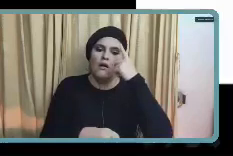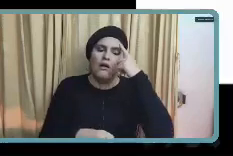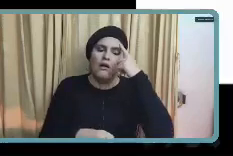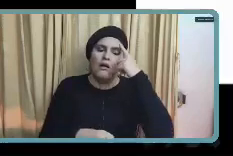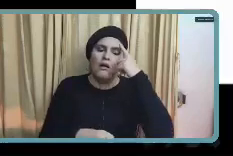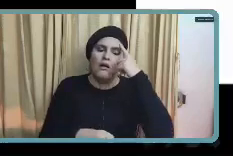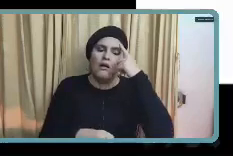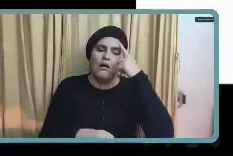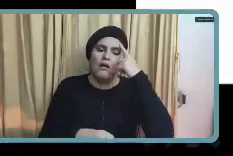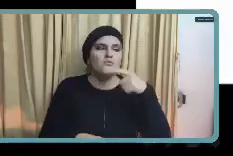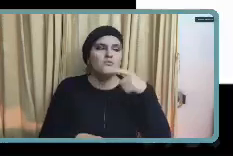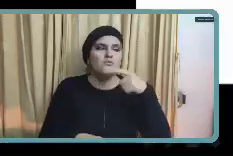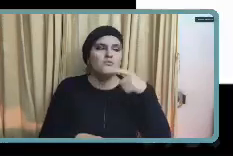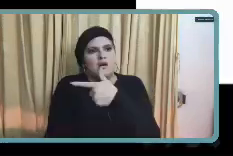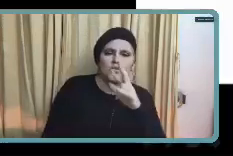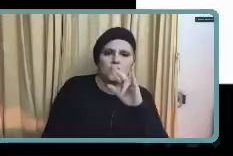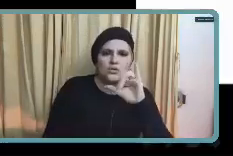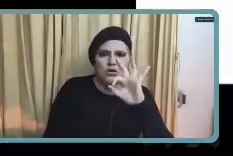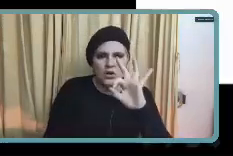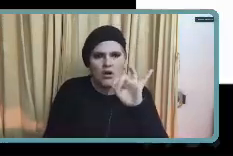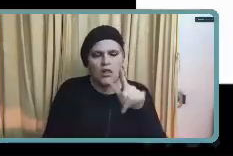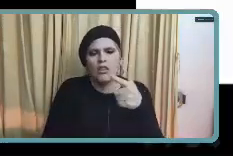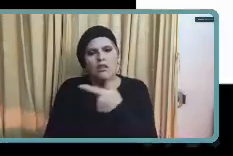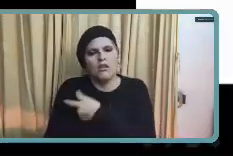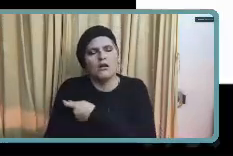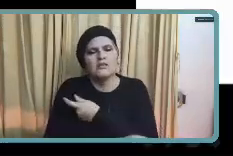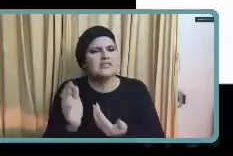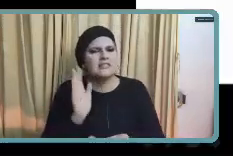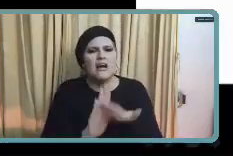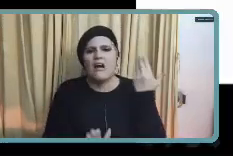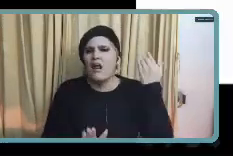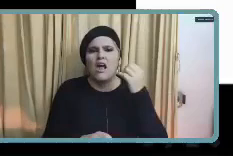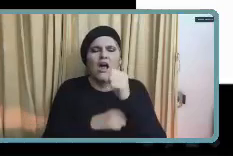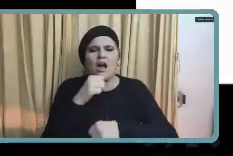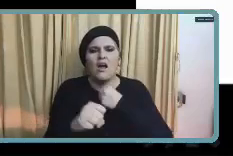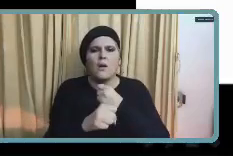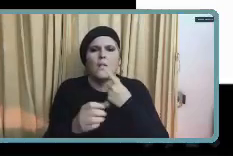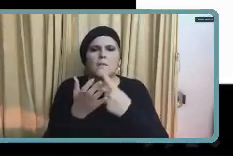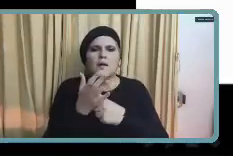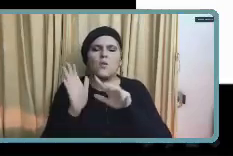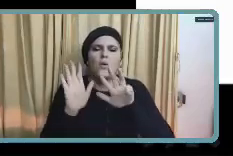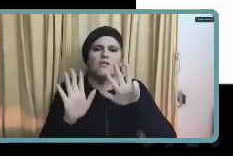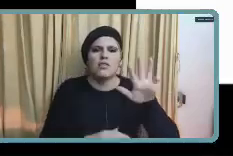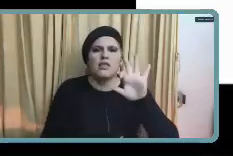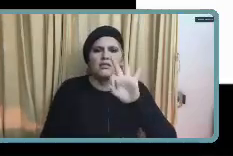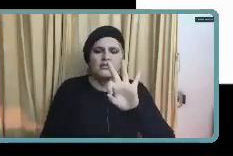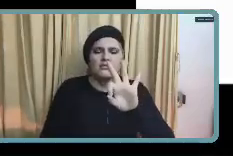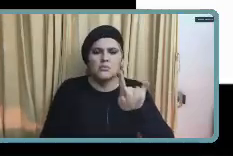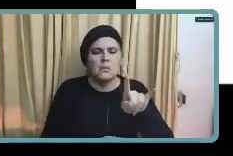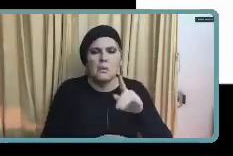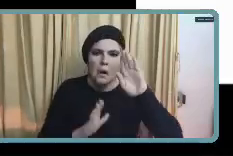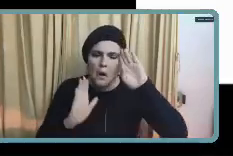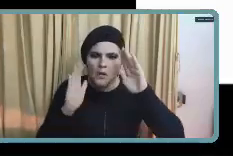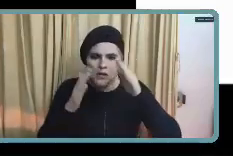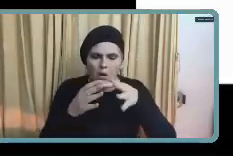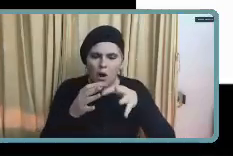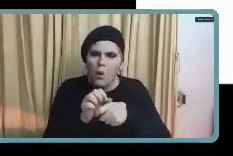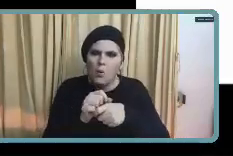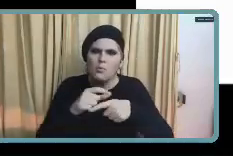las vacunas, y se tuvo que sacar en el año 93. Sin embargo, la condición de espectro del autismo siguió aumentando en Estados